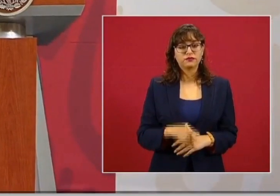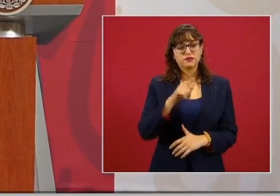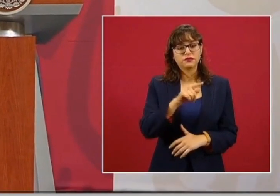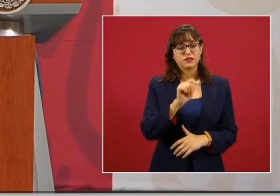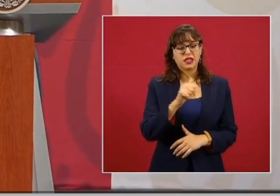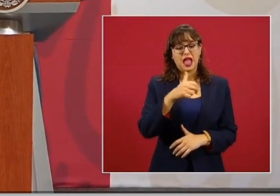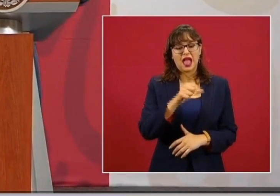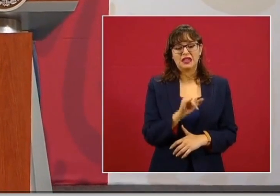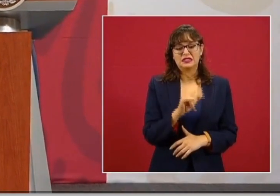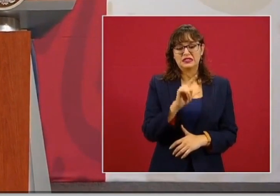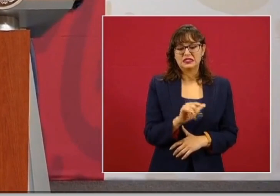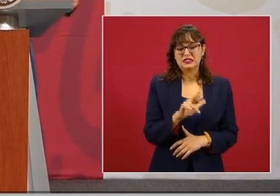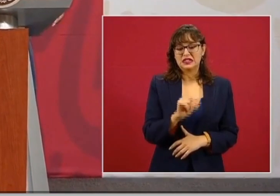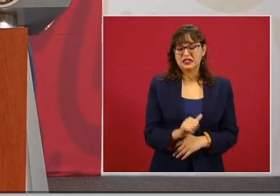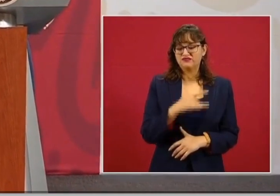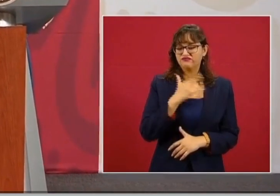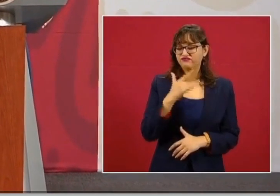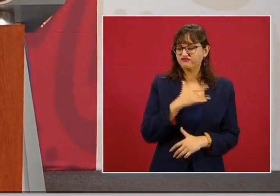Entonces ese era el discurso,